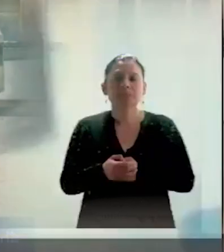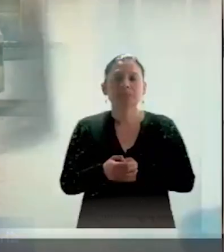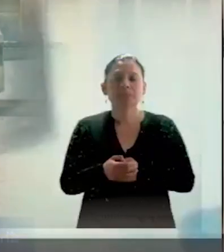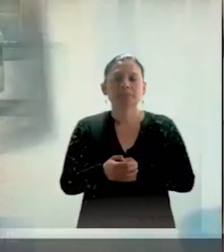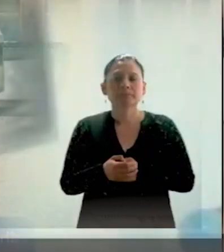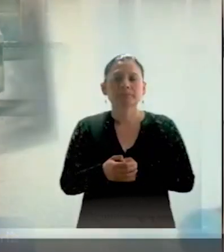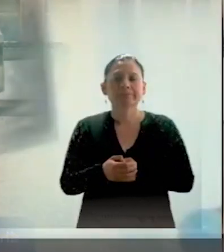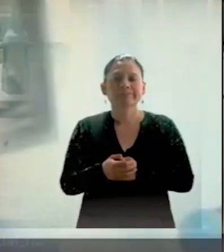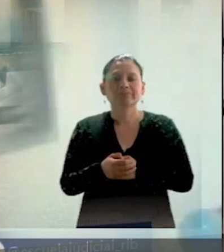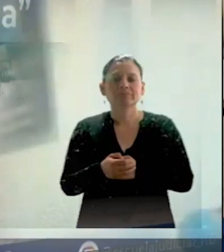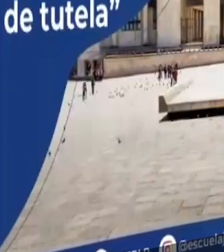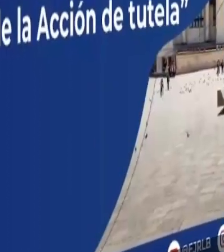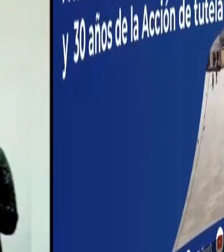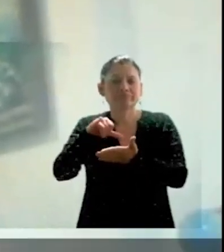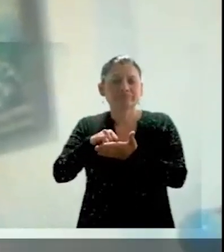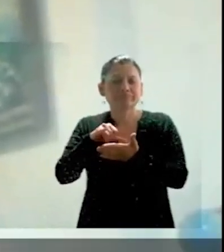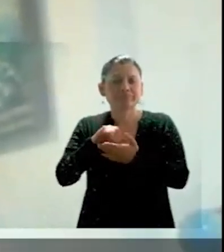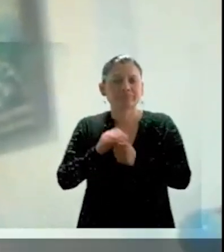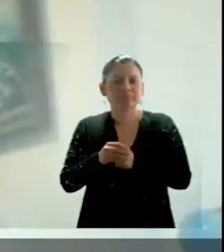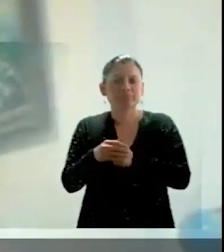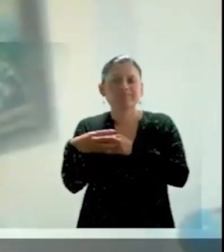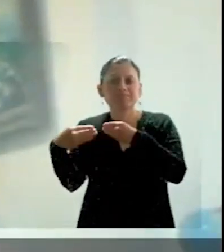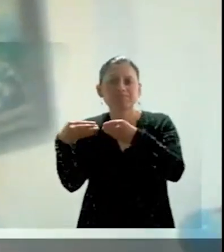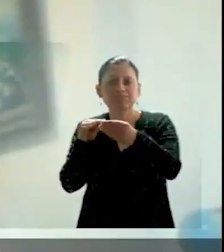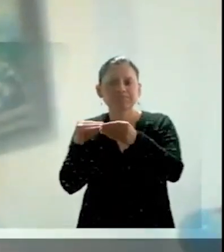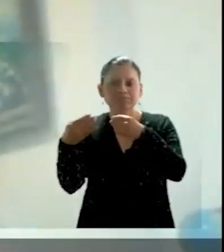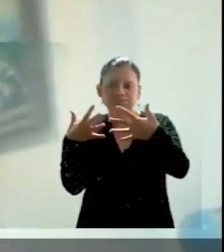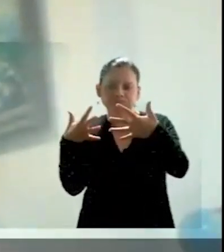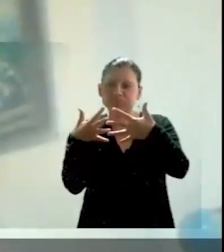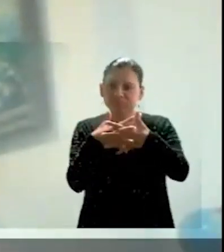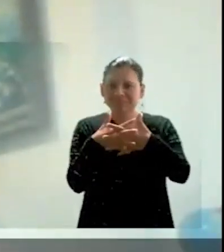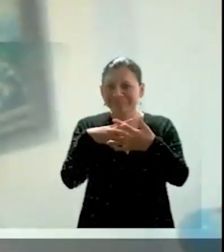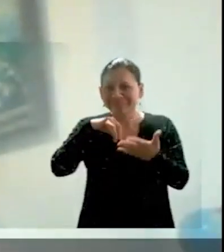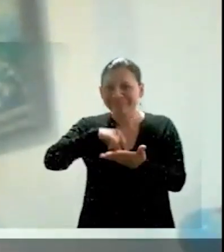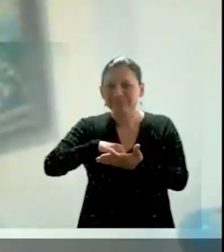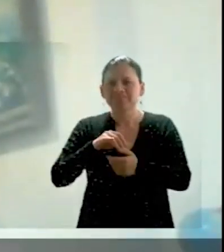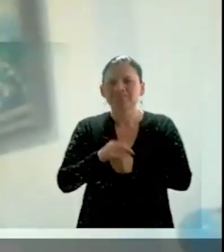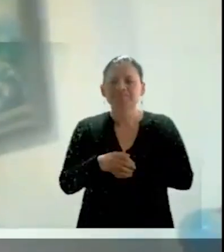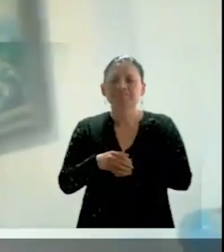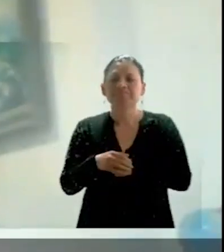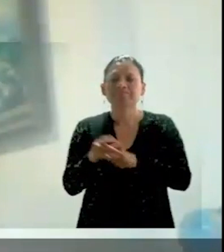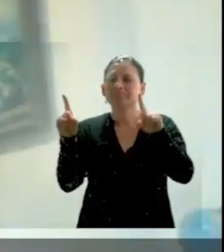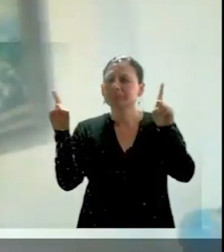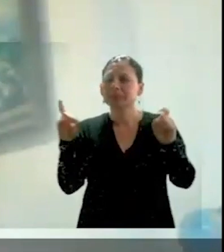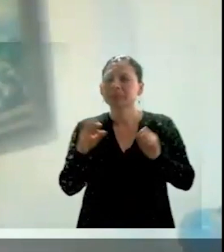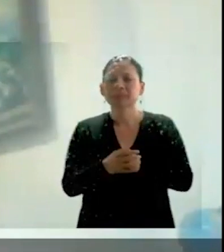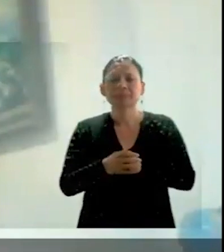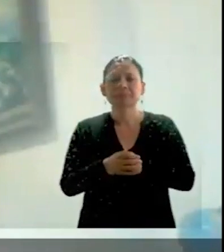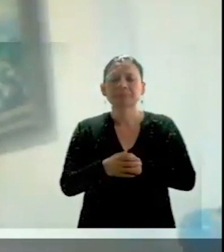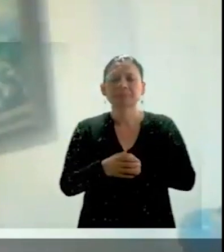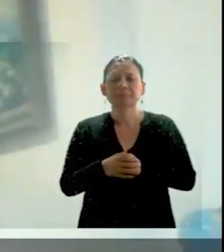La flexibilización de la subsidiariedad es un tema, digamos, que